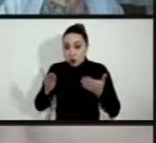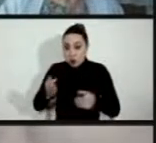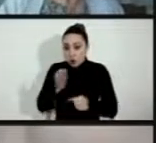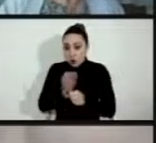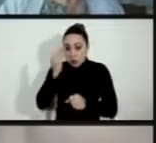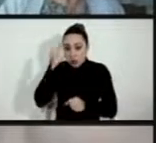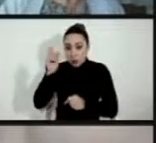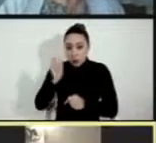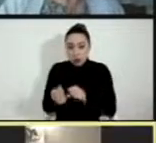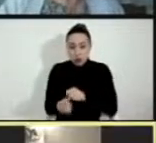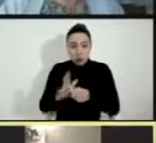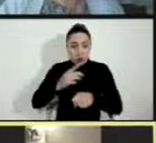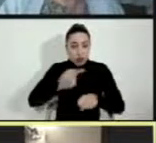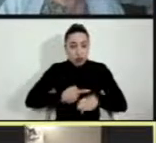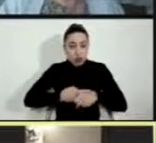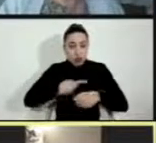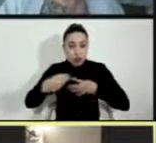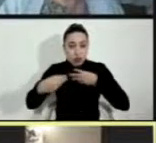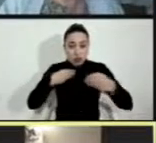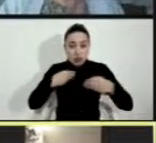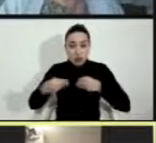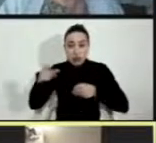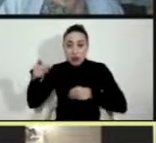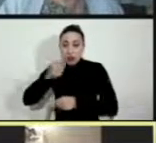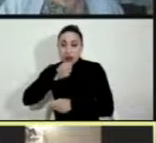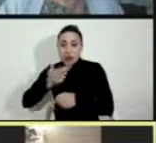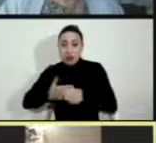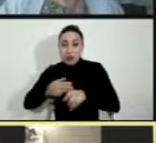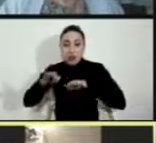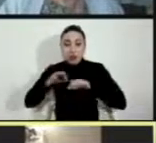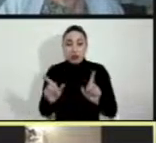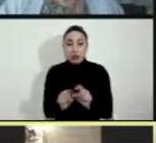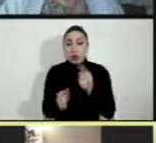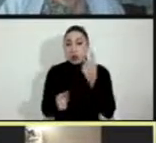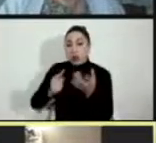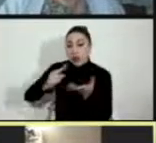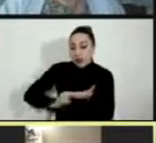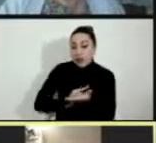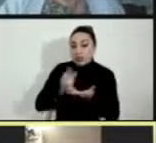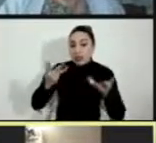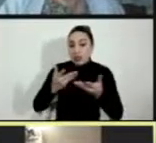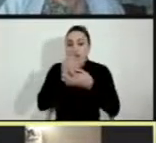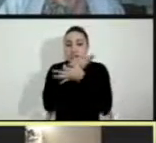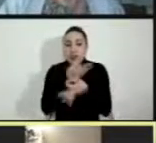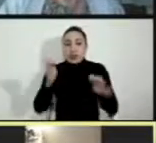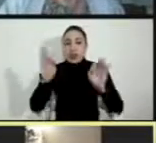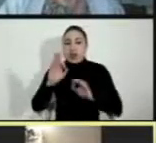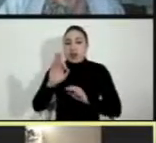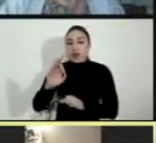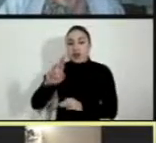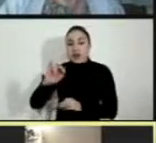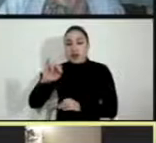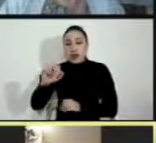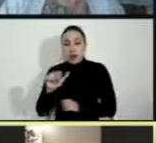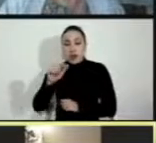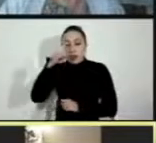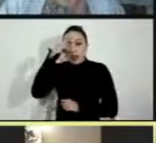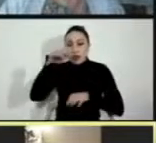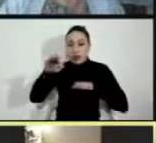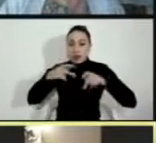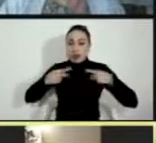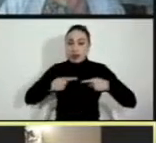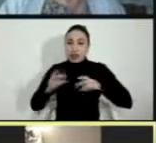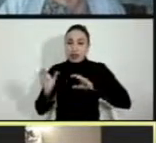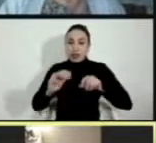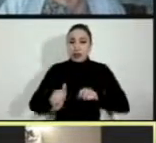virtual. Esto habla de la falta de interés por parte del gobierno para generar opciones de empleo